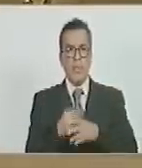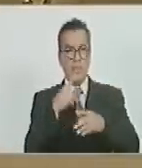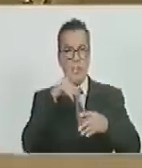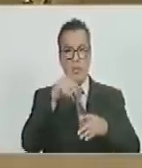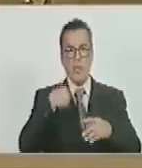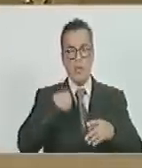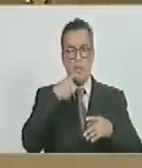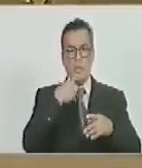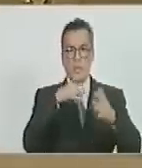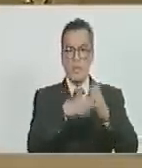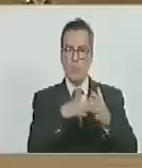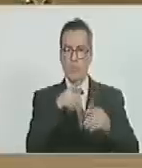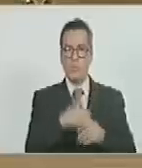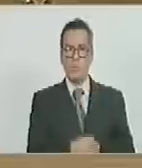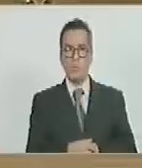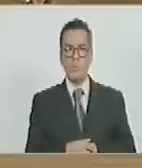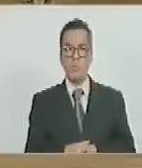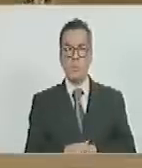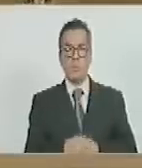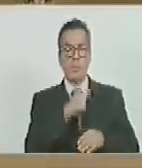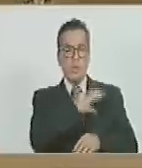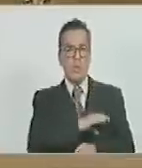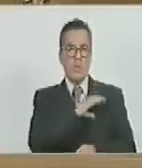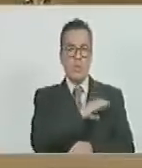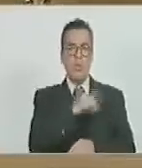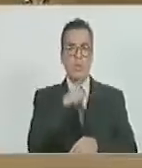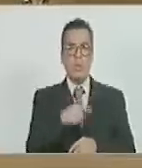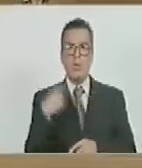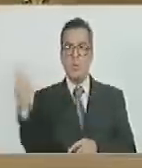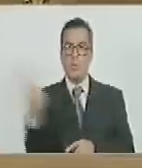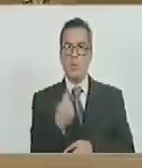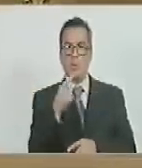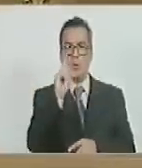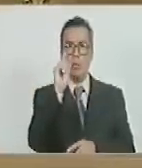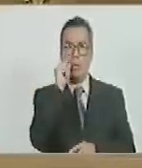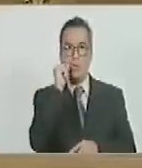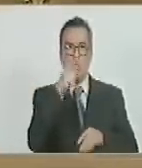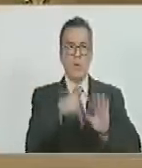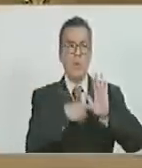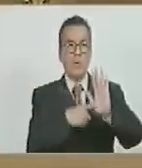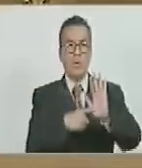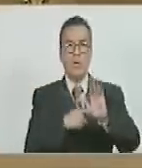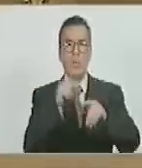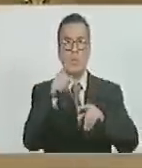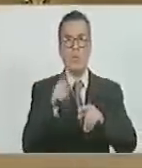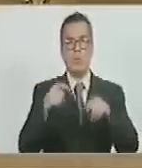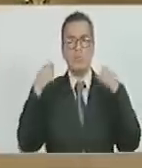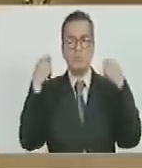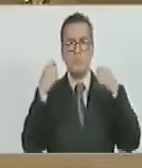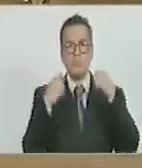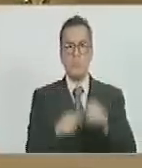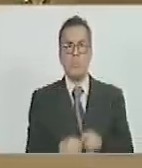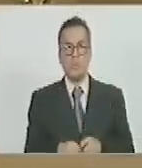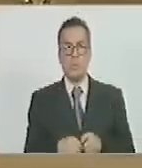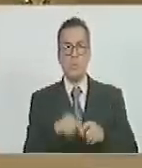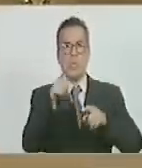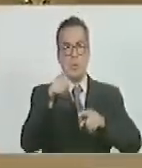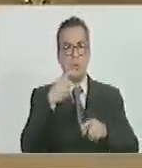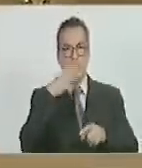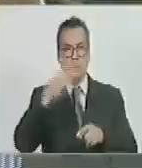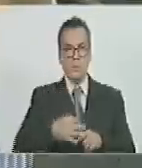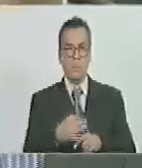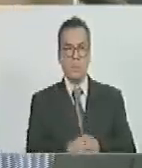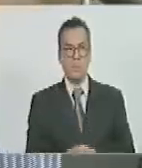objeciones como tales, al comité llegó un ciudadano presentando un reclamo. Así